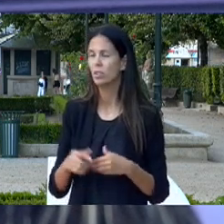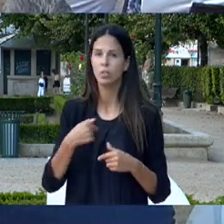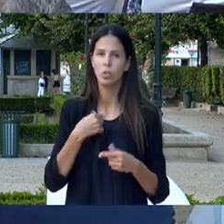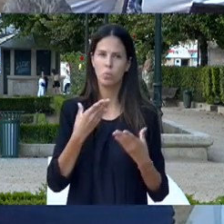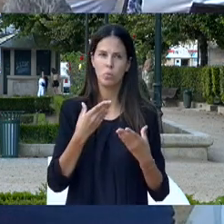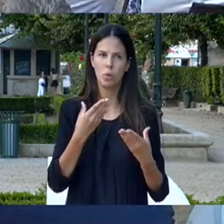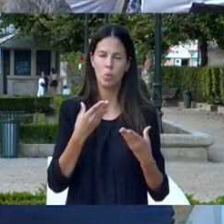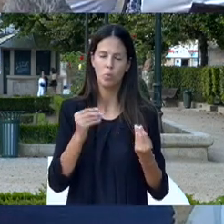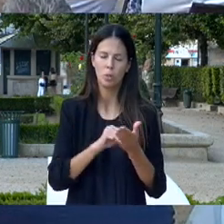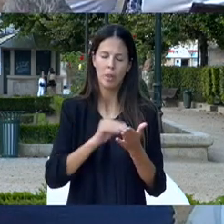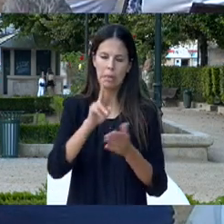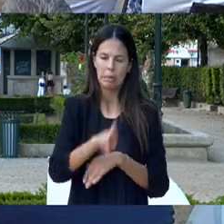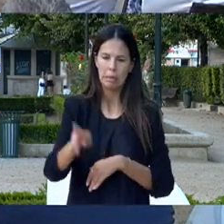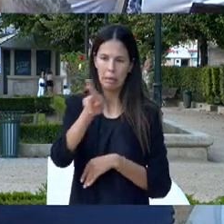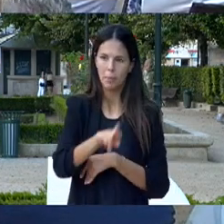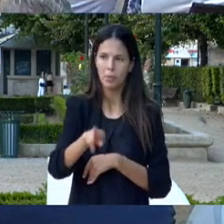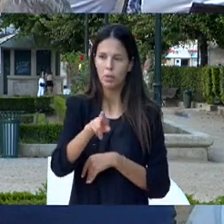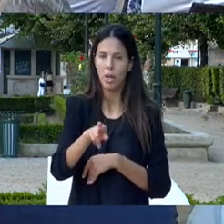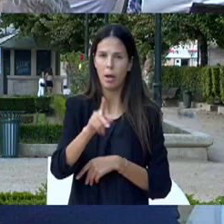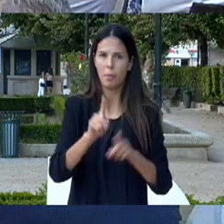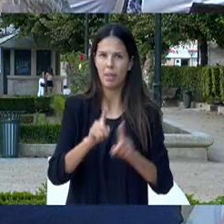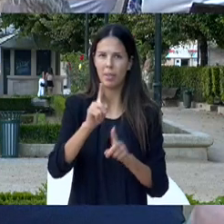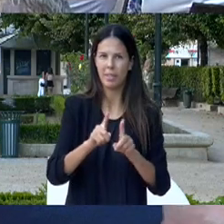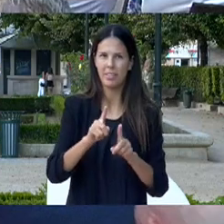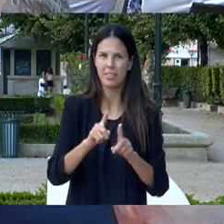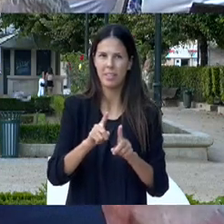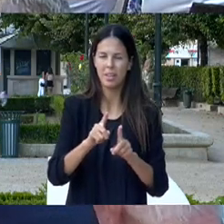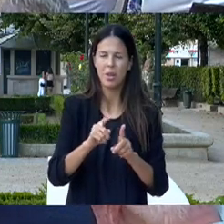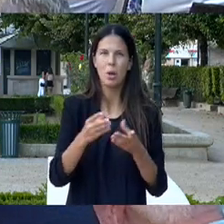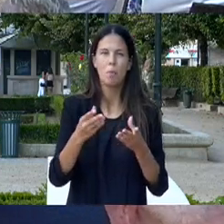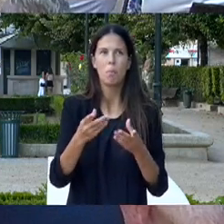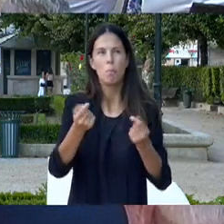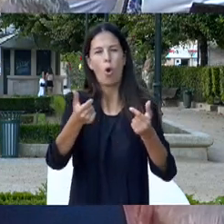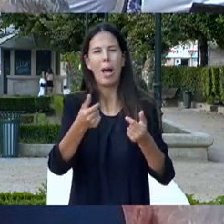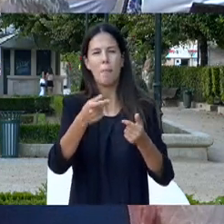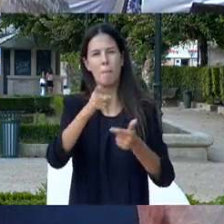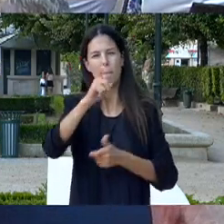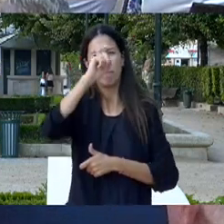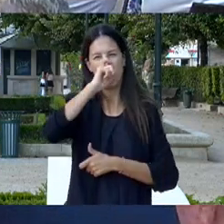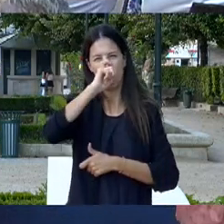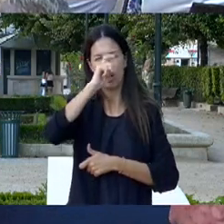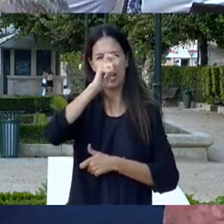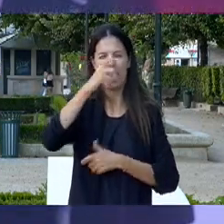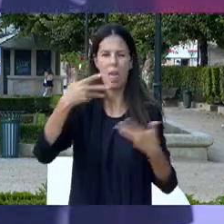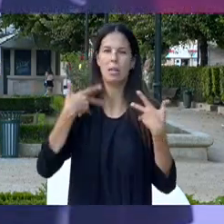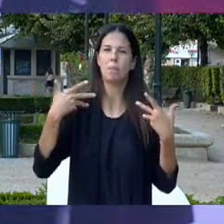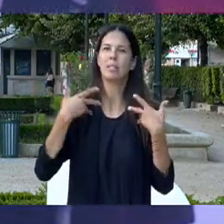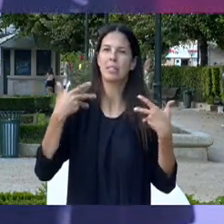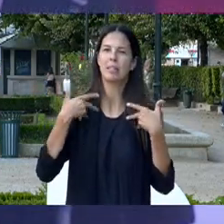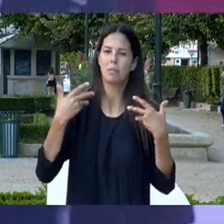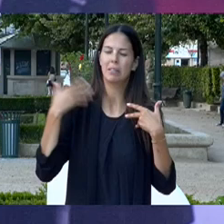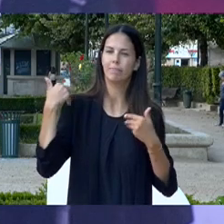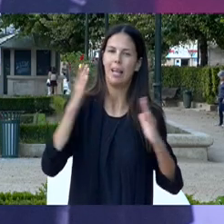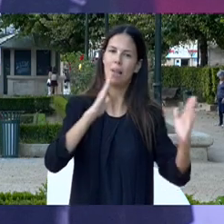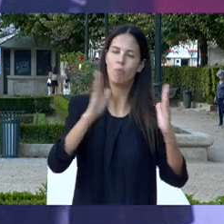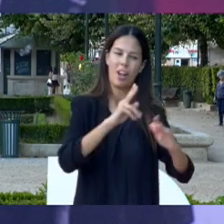me escoitaron, que as veces cando se fai pouca memoria das víctimas aínda hoxe, da represión franquista, pero cando se fai memoria das víctimas sempre se